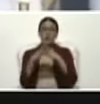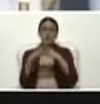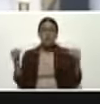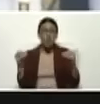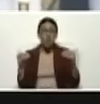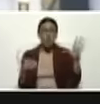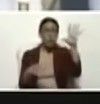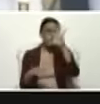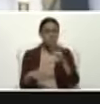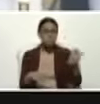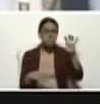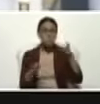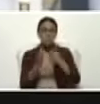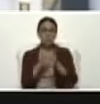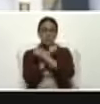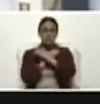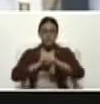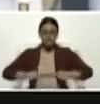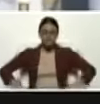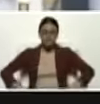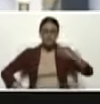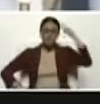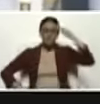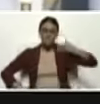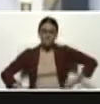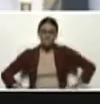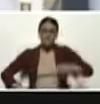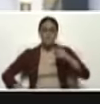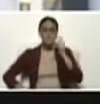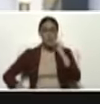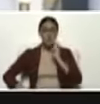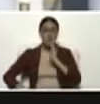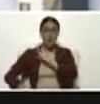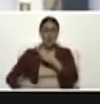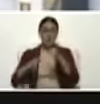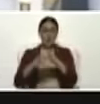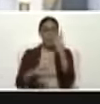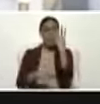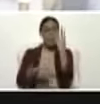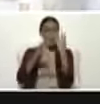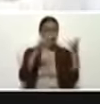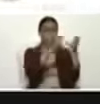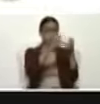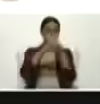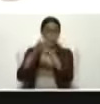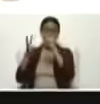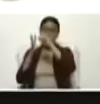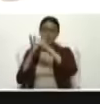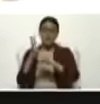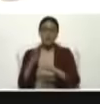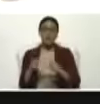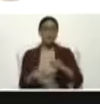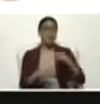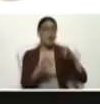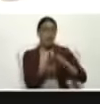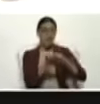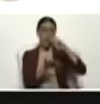Mayor Superior de la Fuerza Armada Nacional Bolivariana, a los cuatro componentes, ejército, aviación,